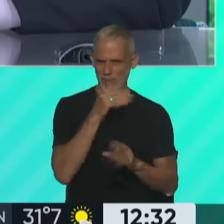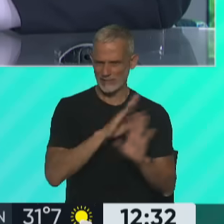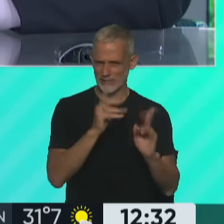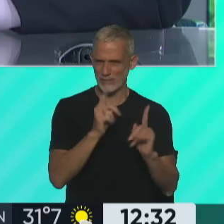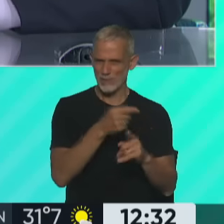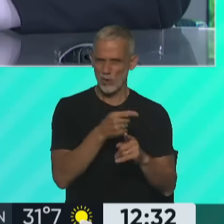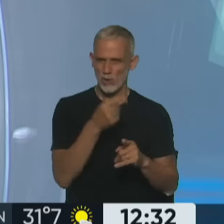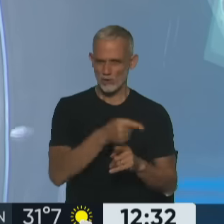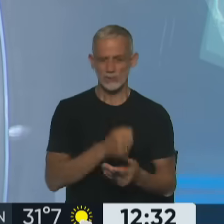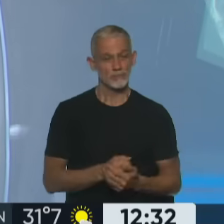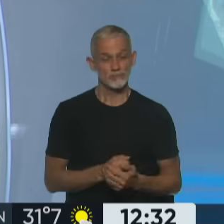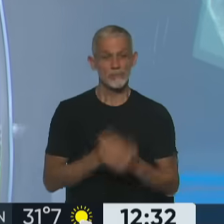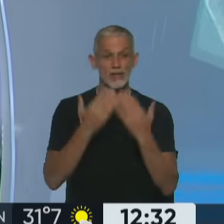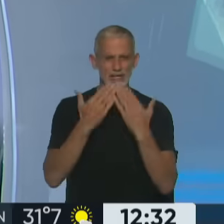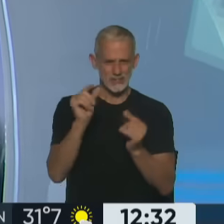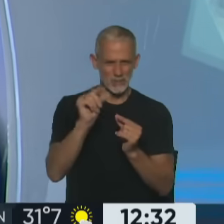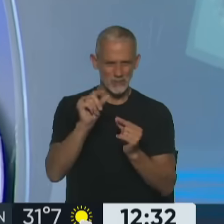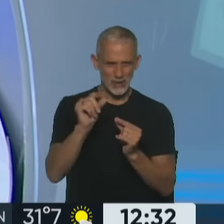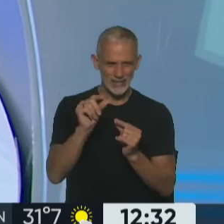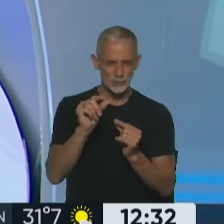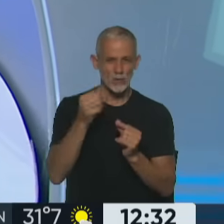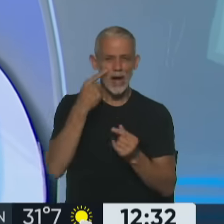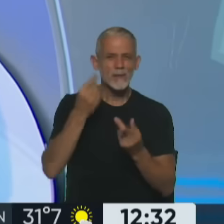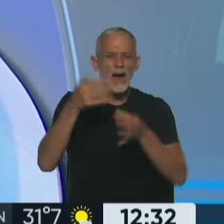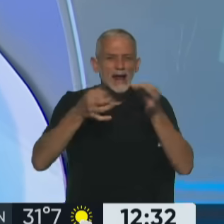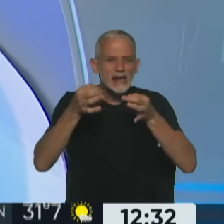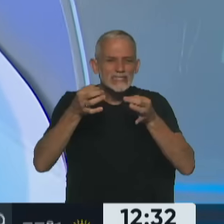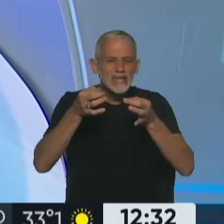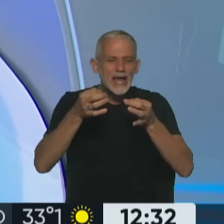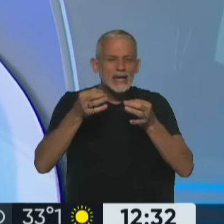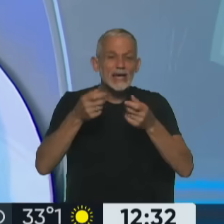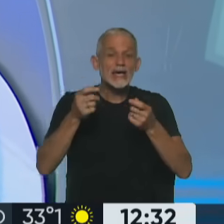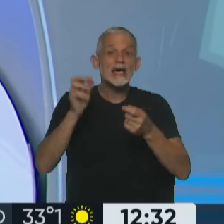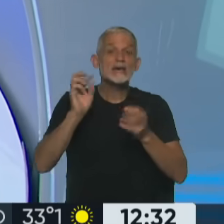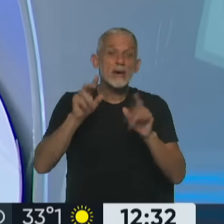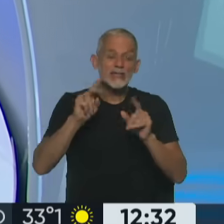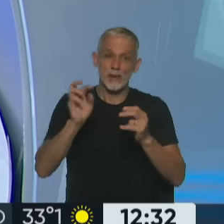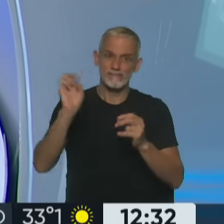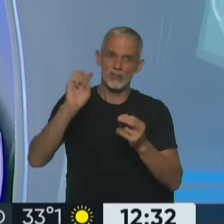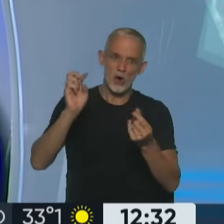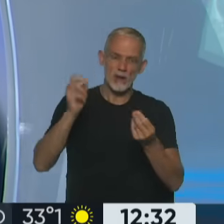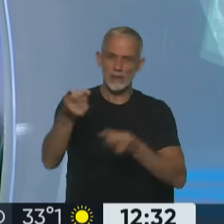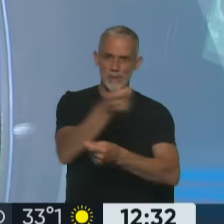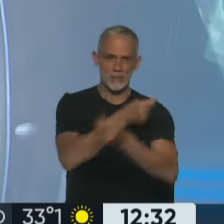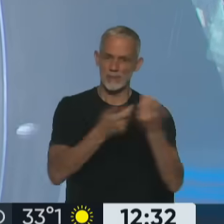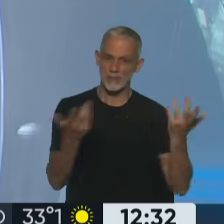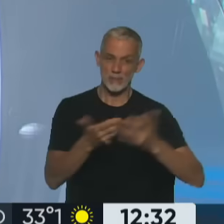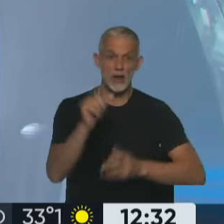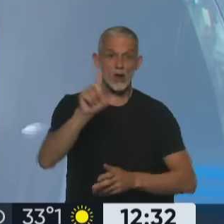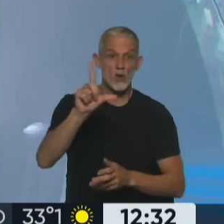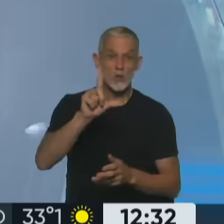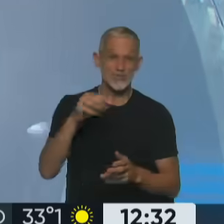ahora el presidente electo. Bien, Raúl, en el minuto vamos a tratar y analizar la cuestión mercados, que no es un dato menor este lunes a la